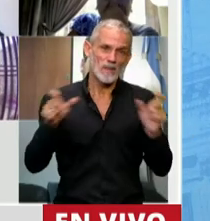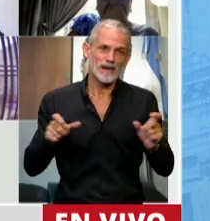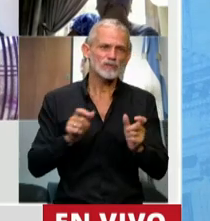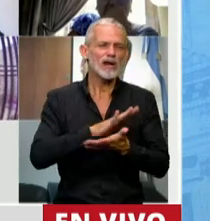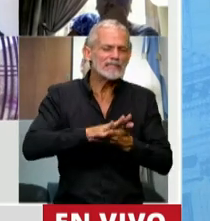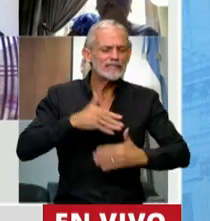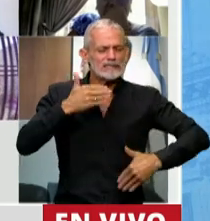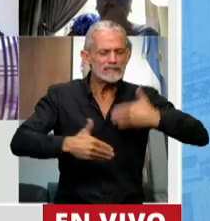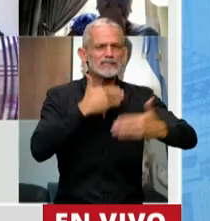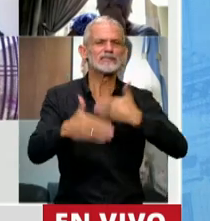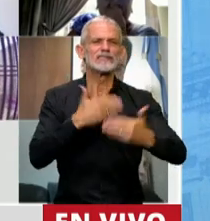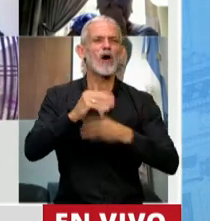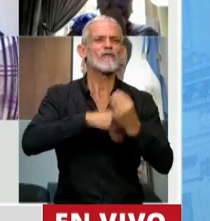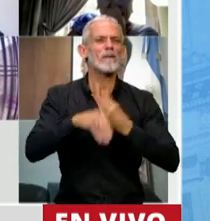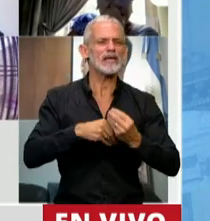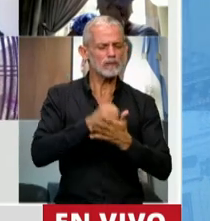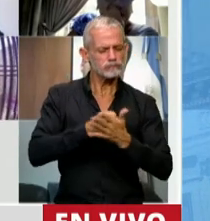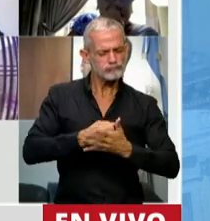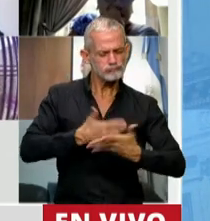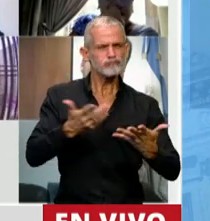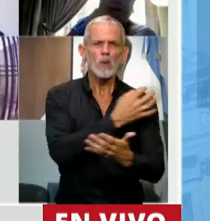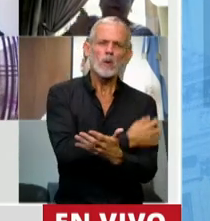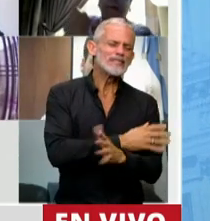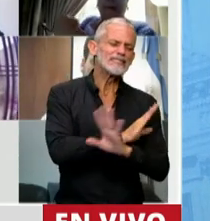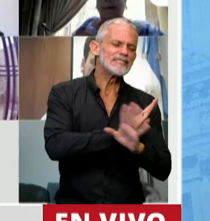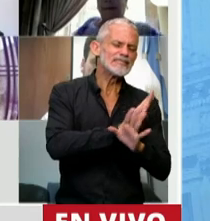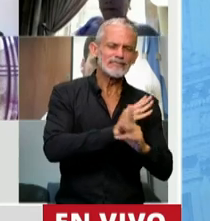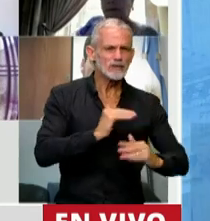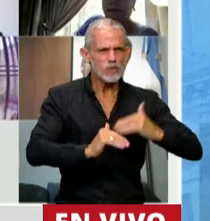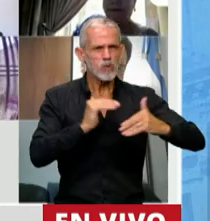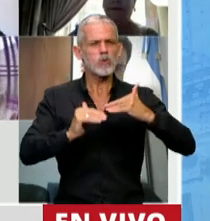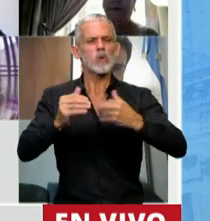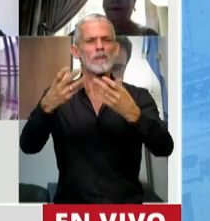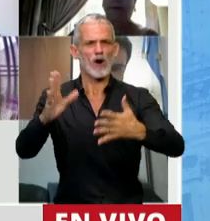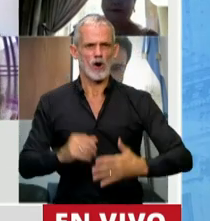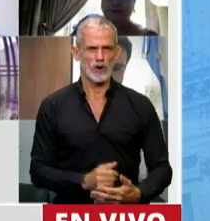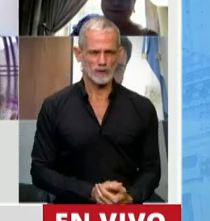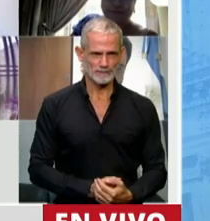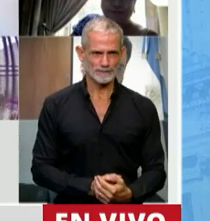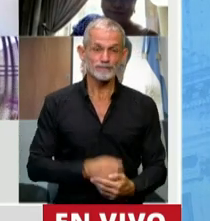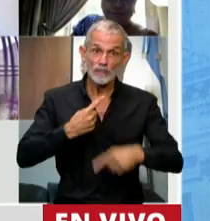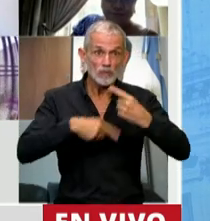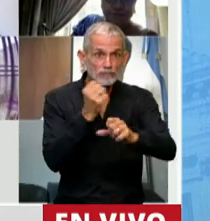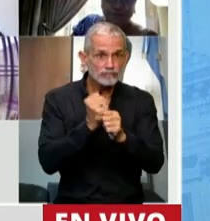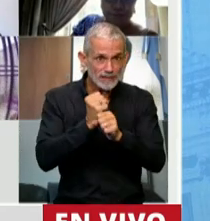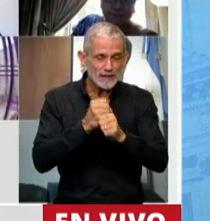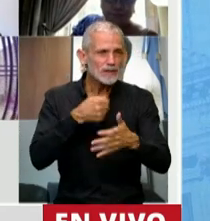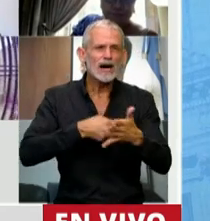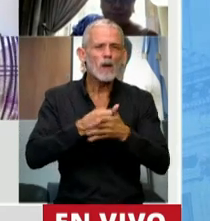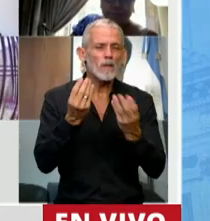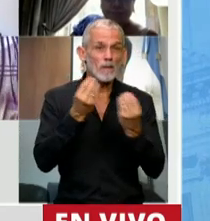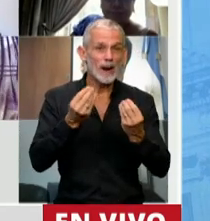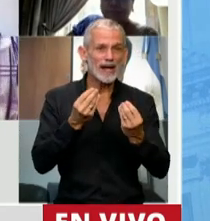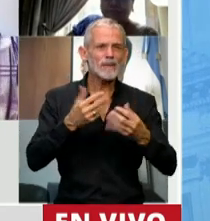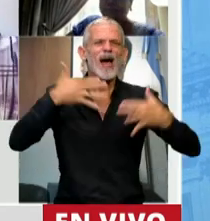salir adelante y a sacar a su familia del estado de postración que muchos tienen. Seguiremos trabajando para dignificar